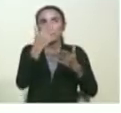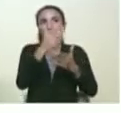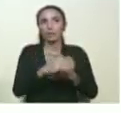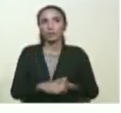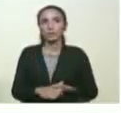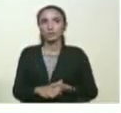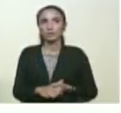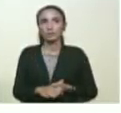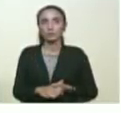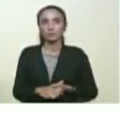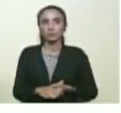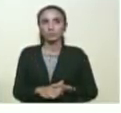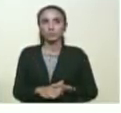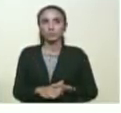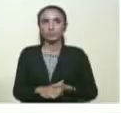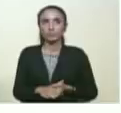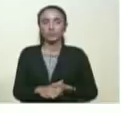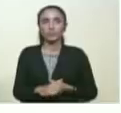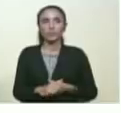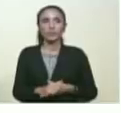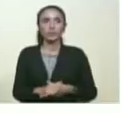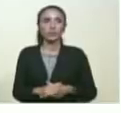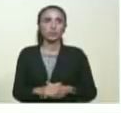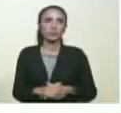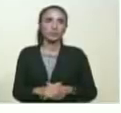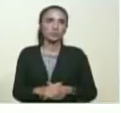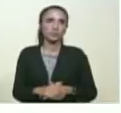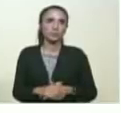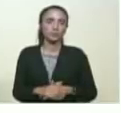es un logro bastante importante. Se activó